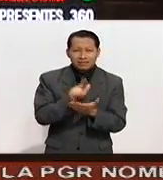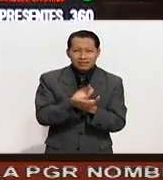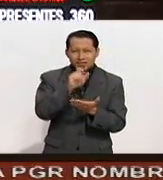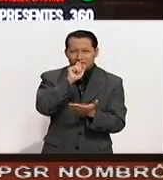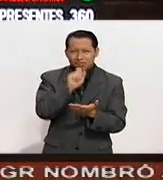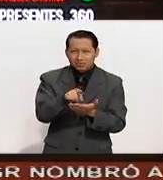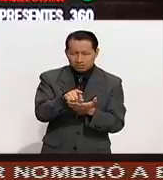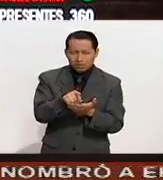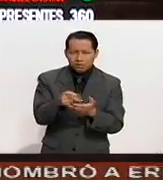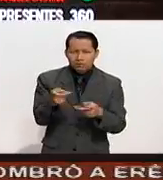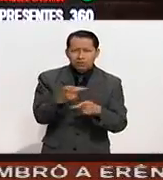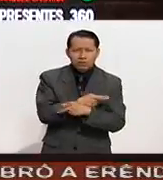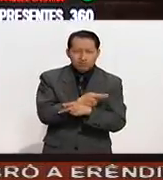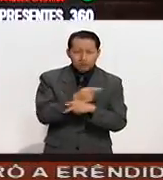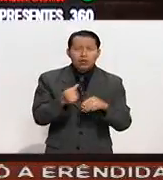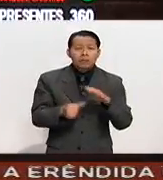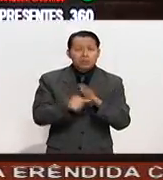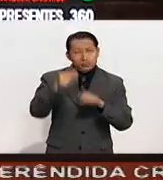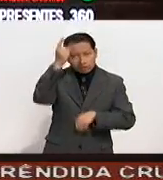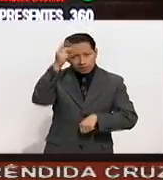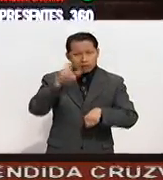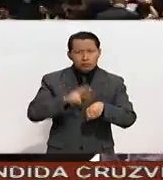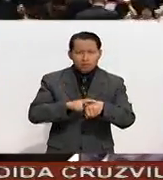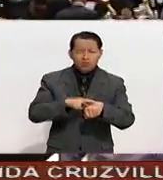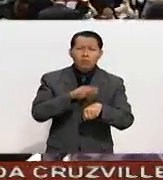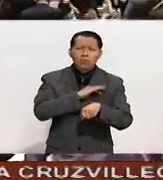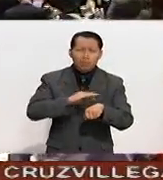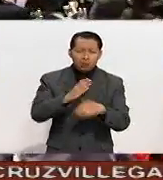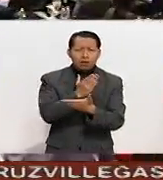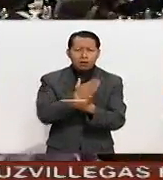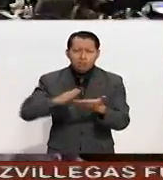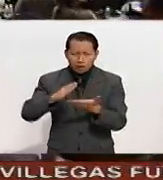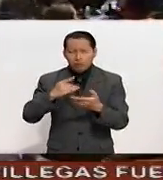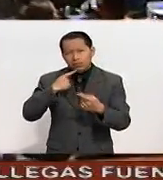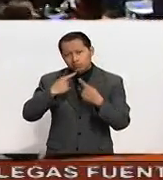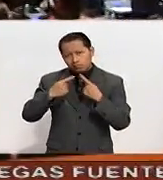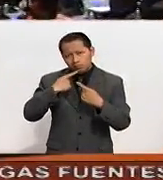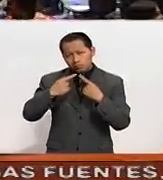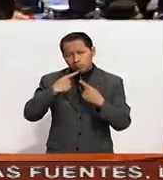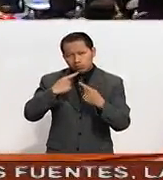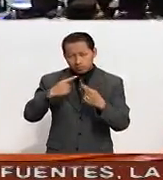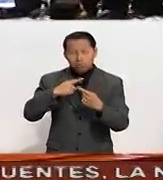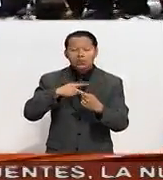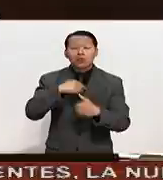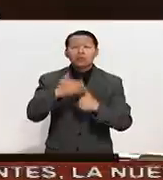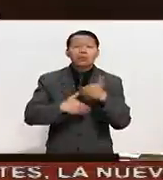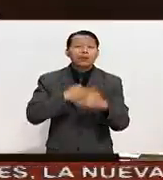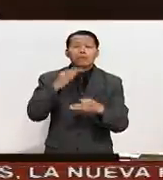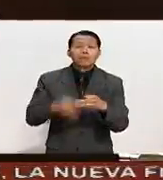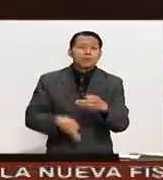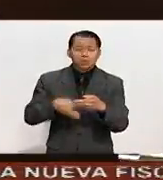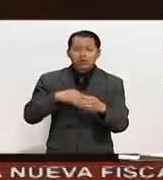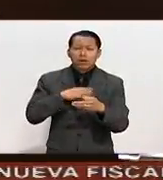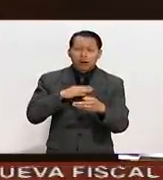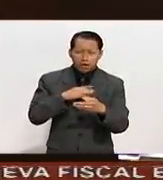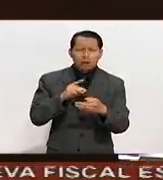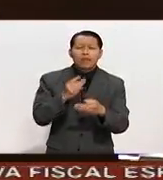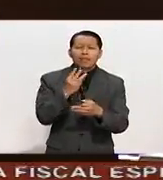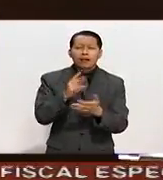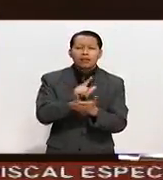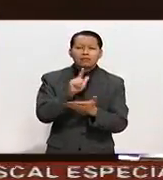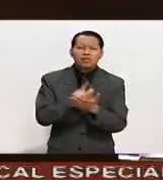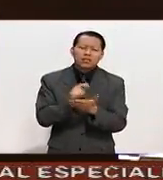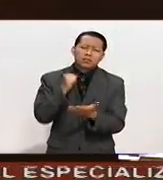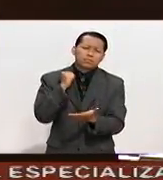directiva, el Pleno avaló que se discutieran por separado y al final se ratificó la aprobación del dictamen con las 3 leyes y